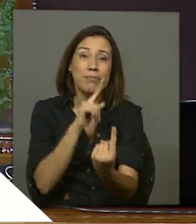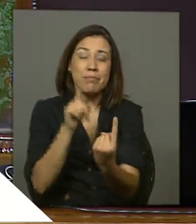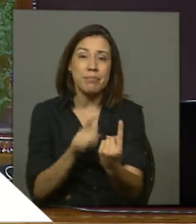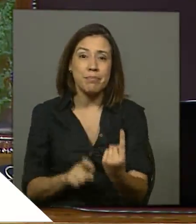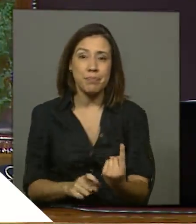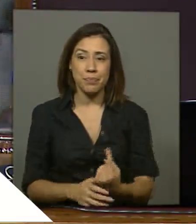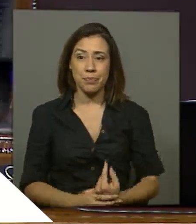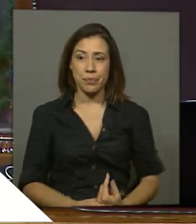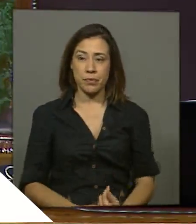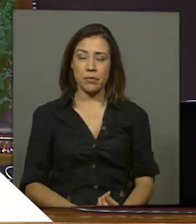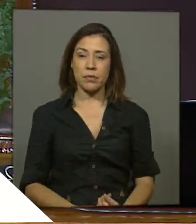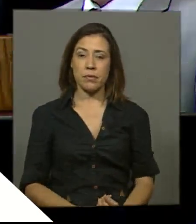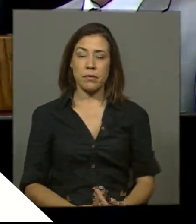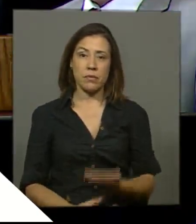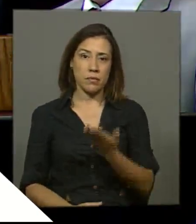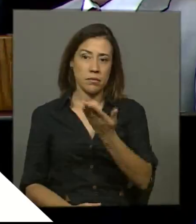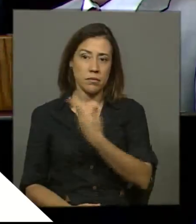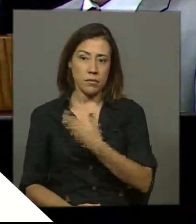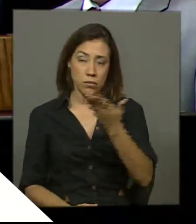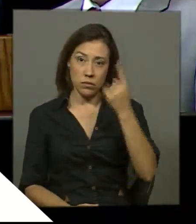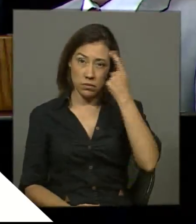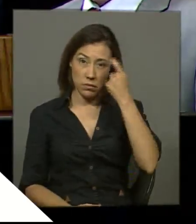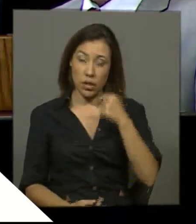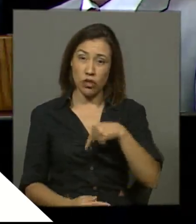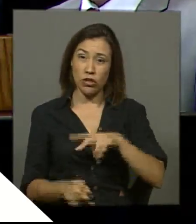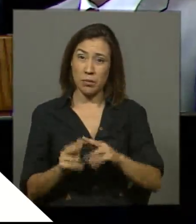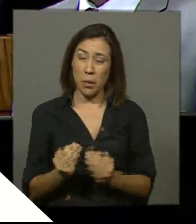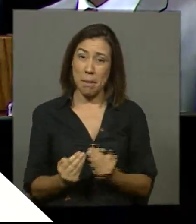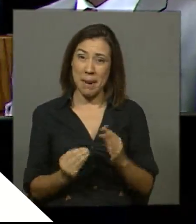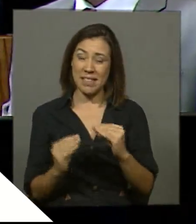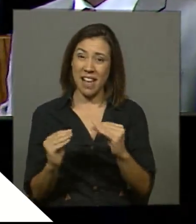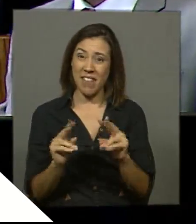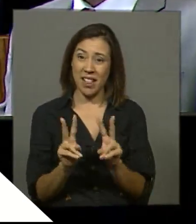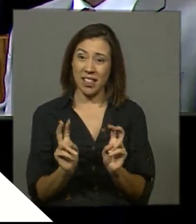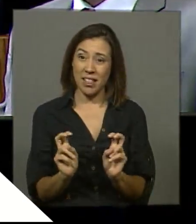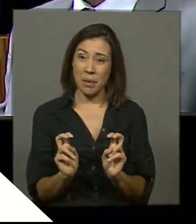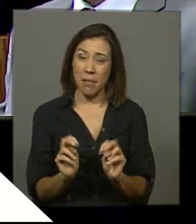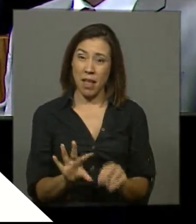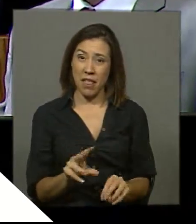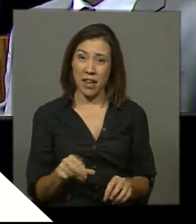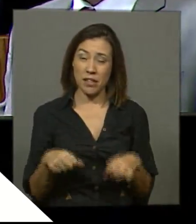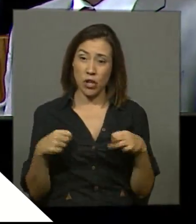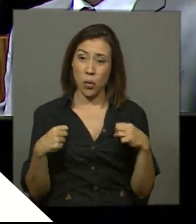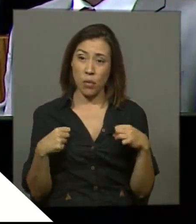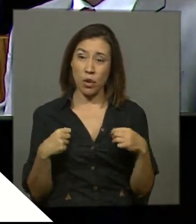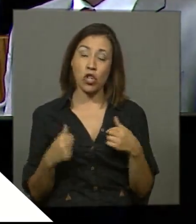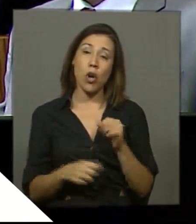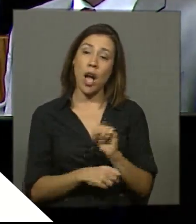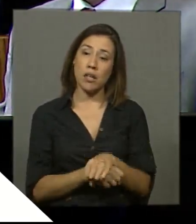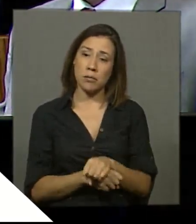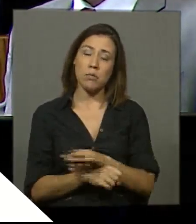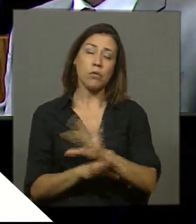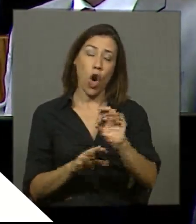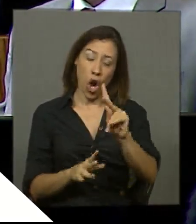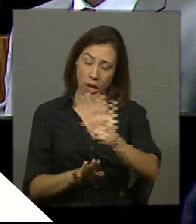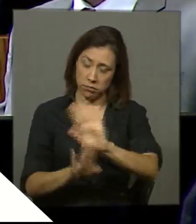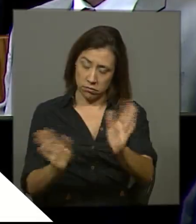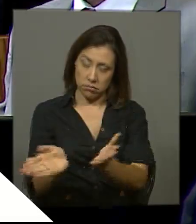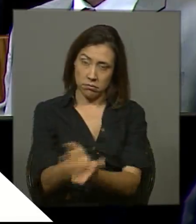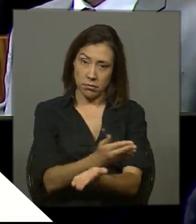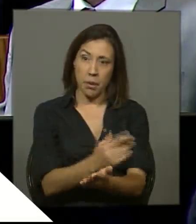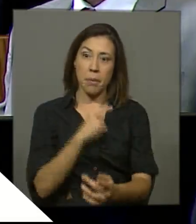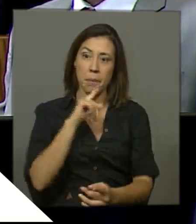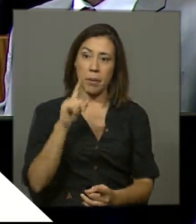presidente si usted cree que es excederse hablar de delincuencia juvenil lo acepto y voy a pasar a la siguiente pregunta